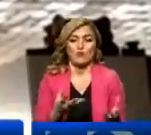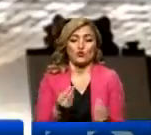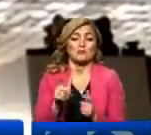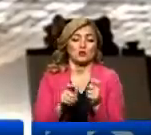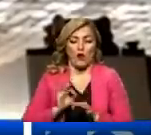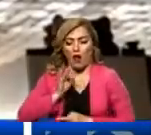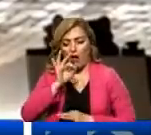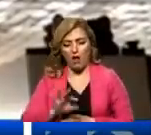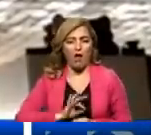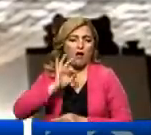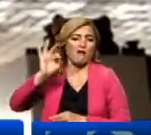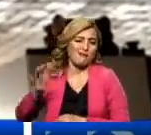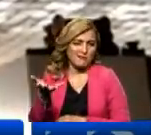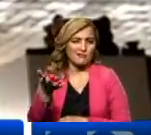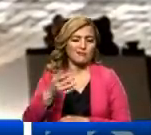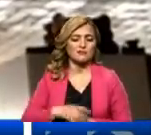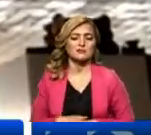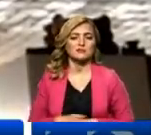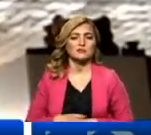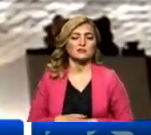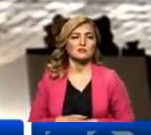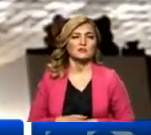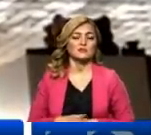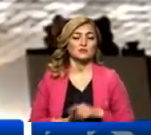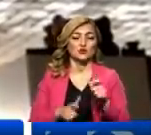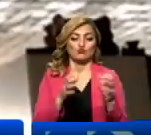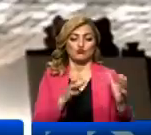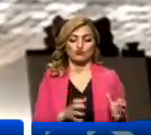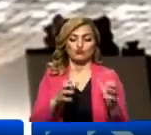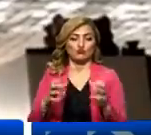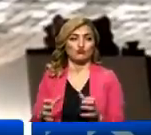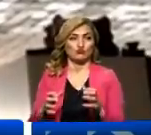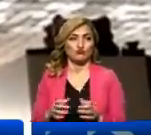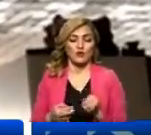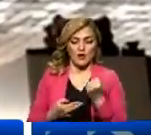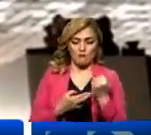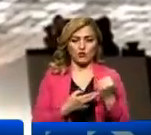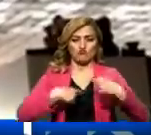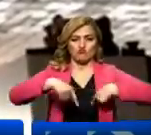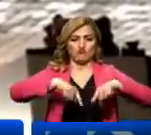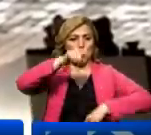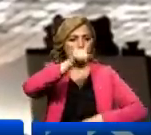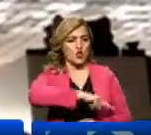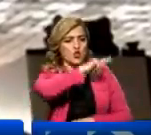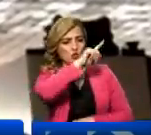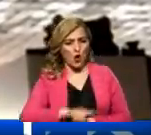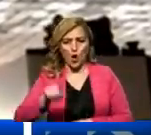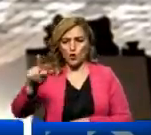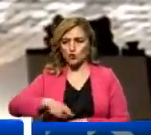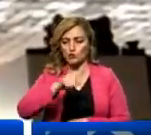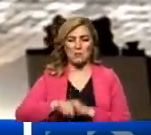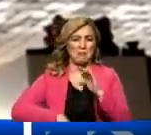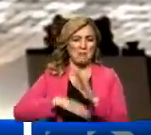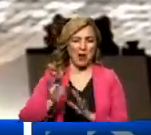si sectorizamos adecuadamente la ciudad para reforzar la restricción de movilidad en los sectores donde hay